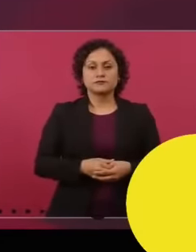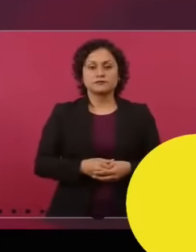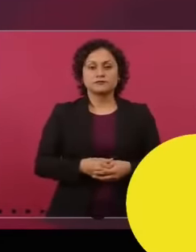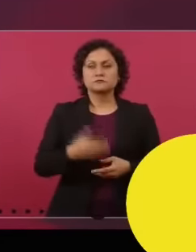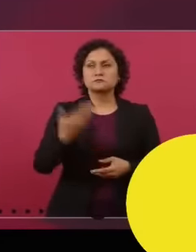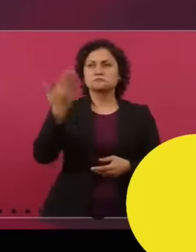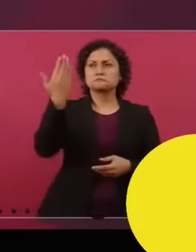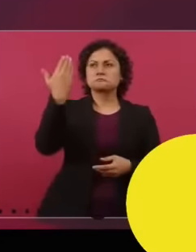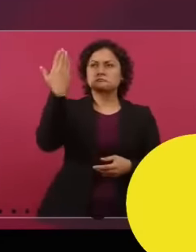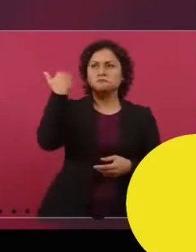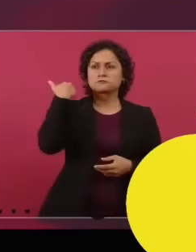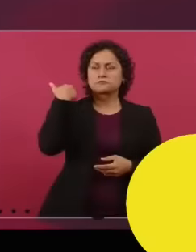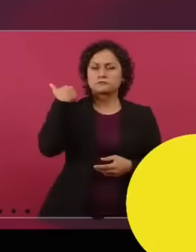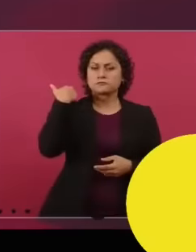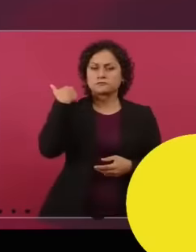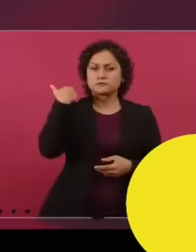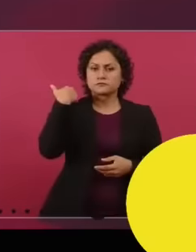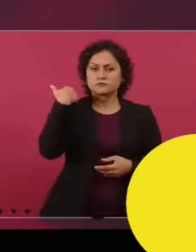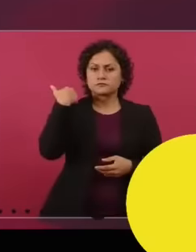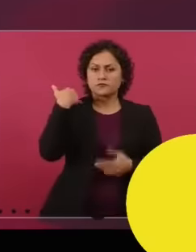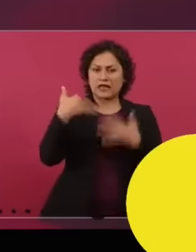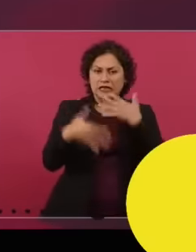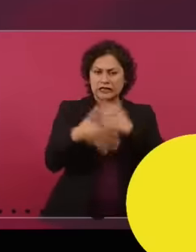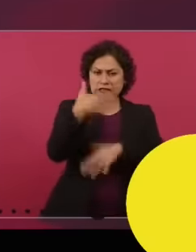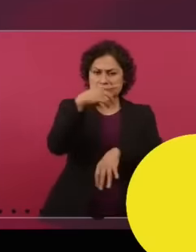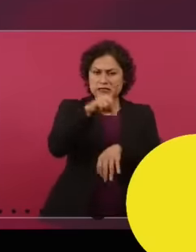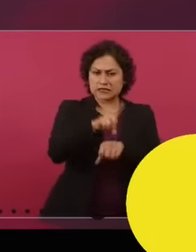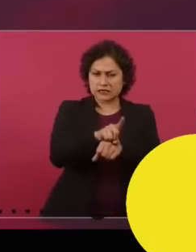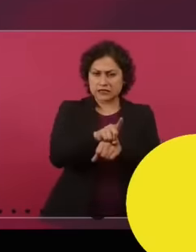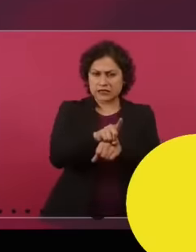desde hace como 15 días,